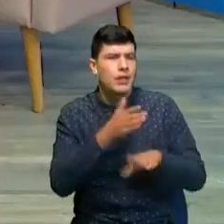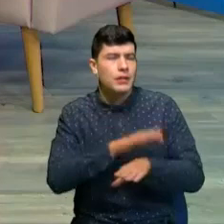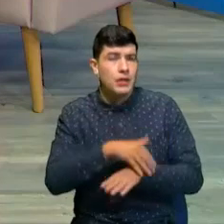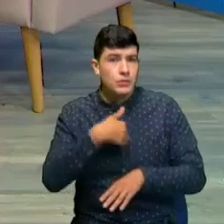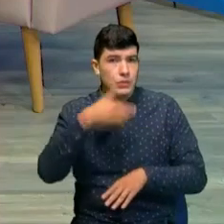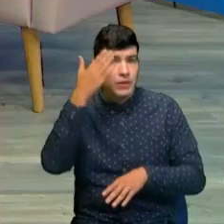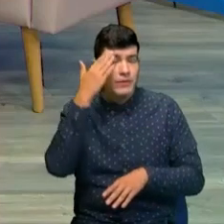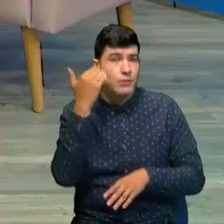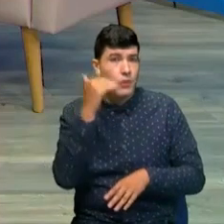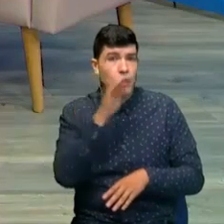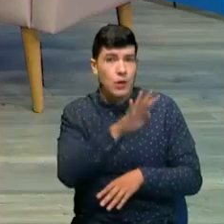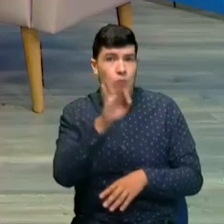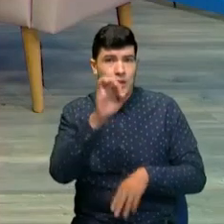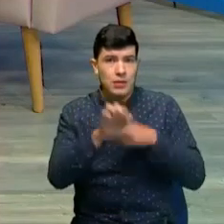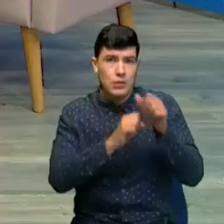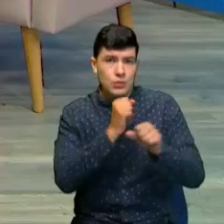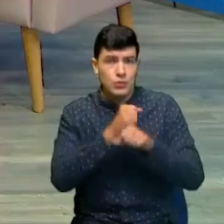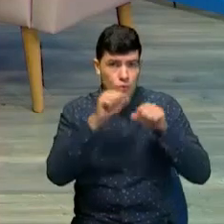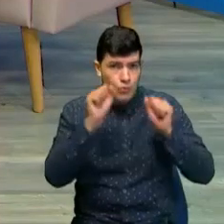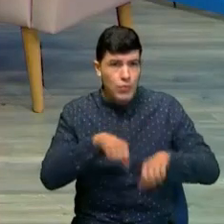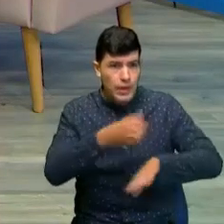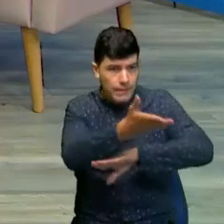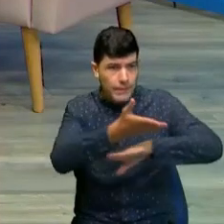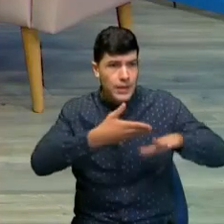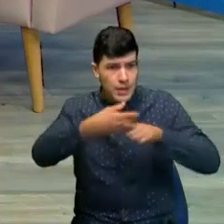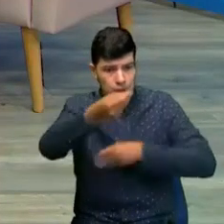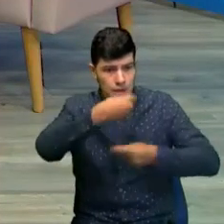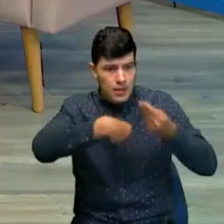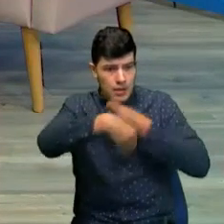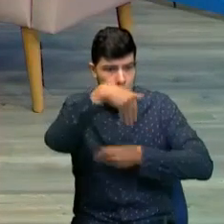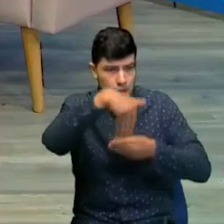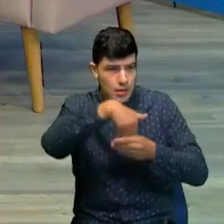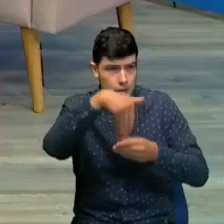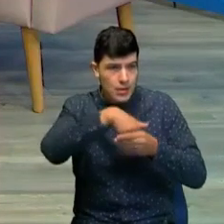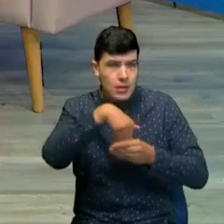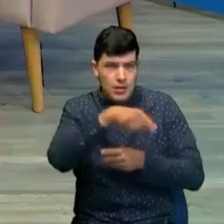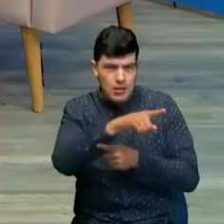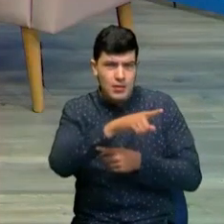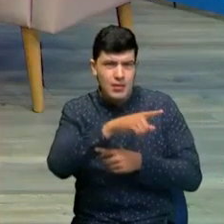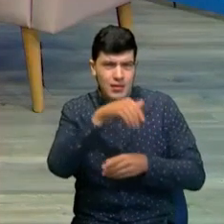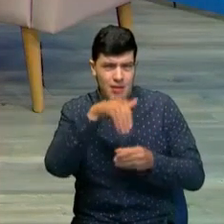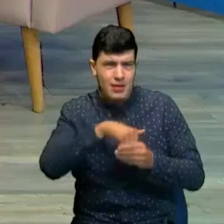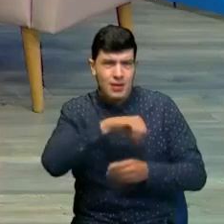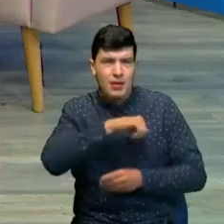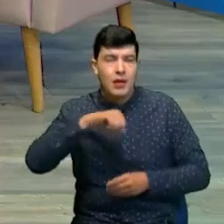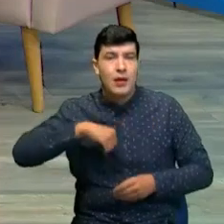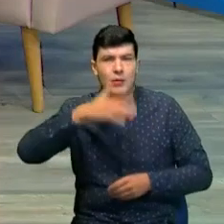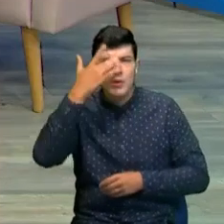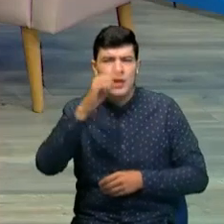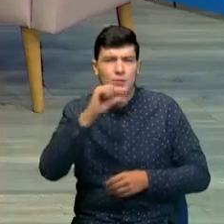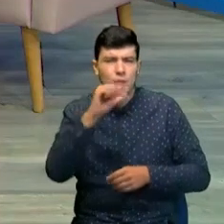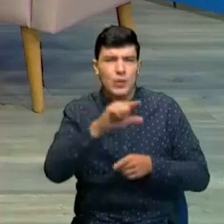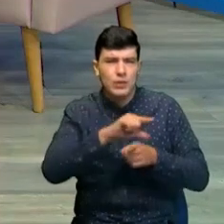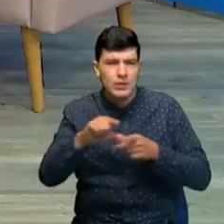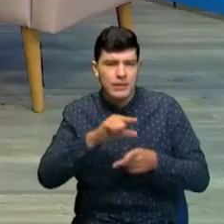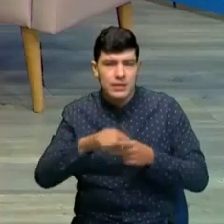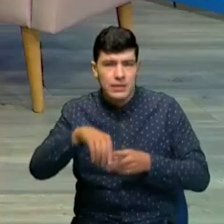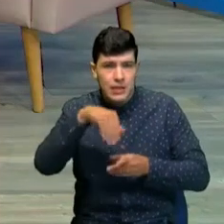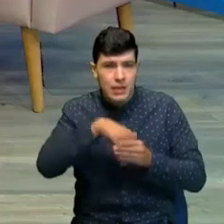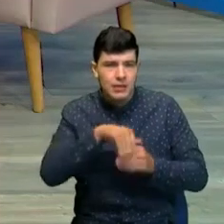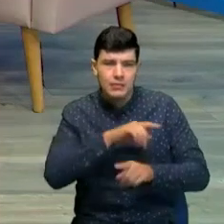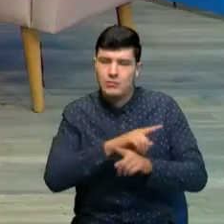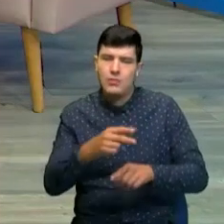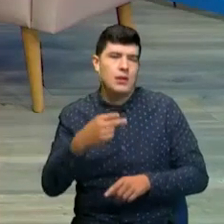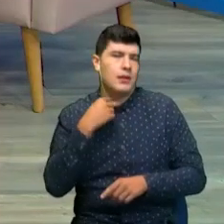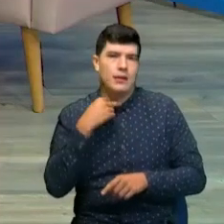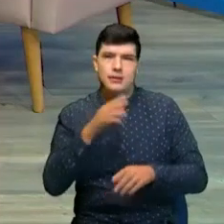de 48 años de edad puede hacer solicitud de devolución de aportes a protección, ya que tiene muy pocas semanas cotizadas y no alcanza